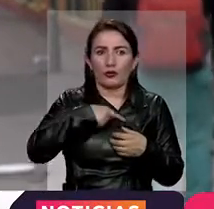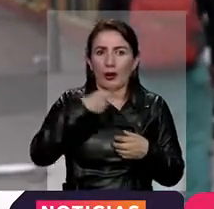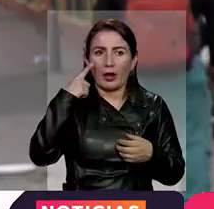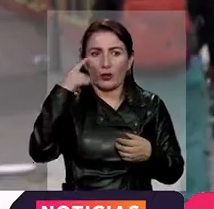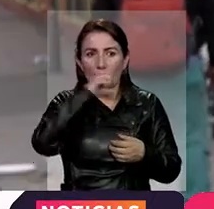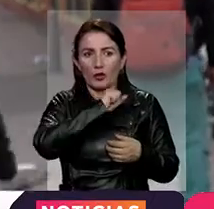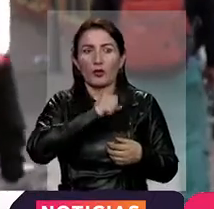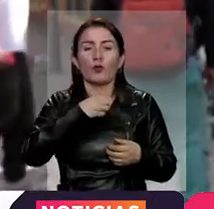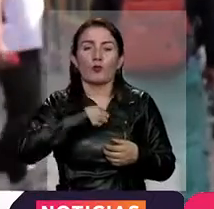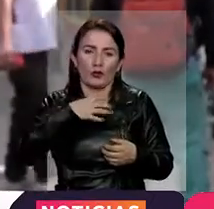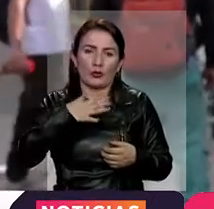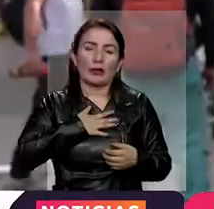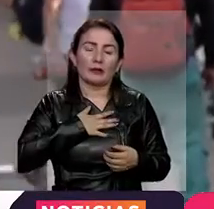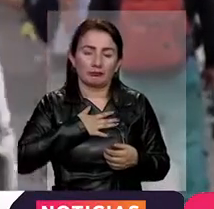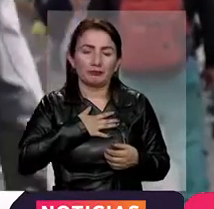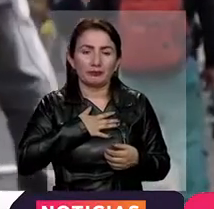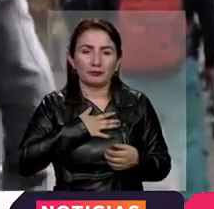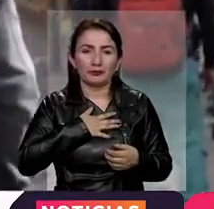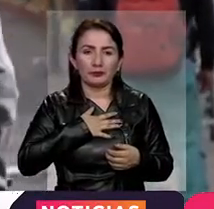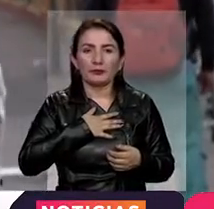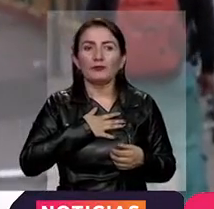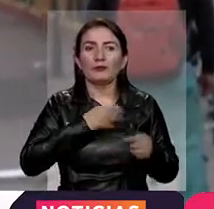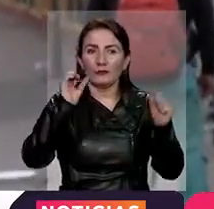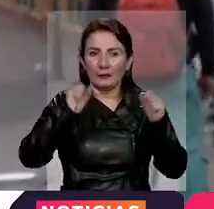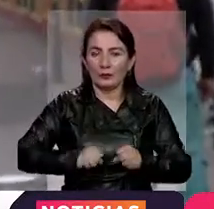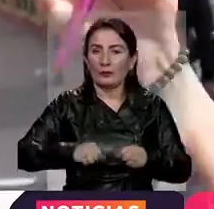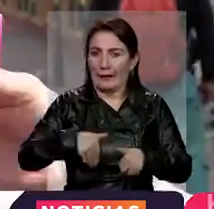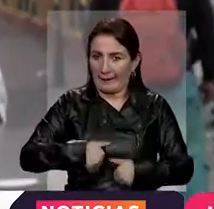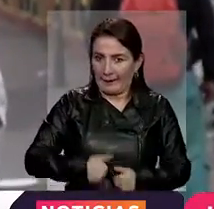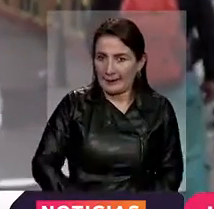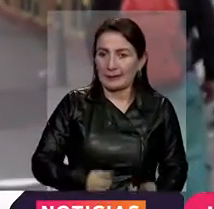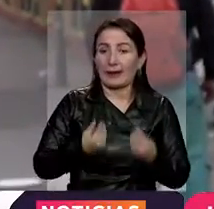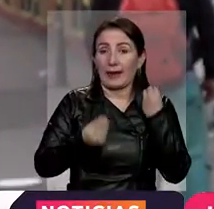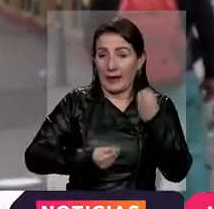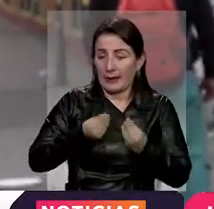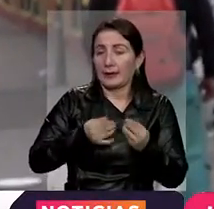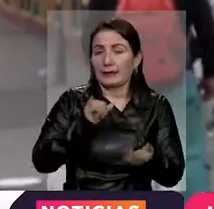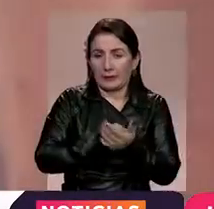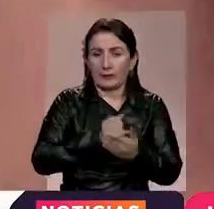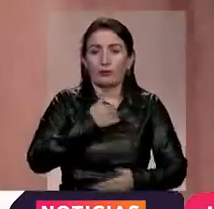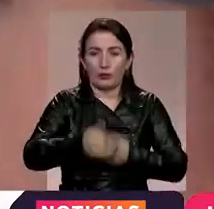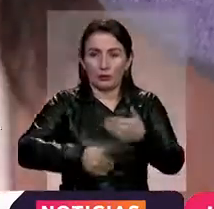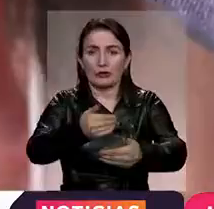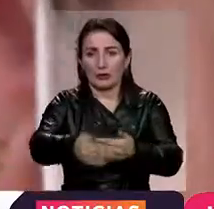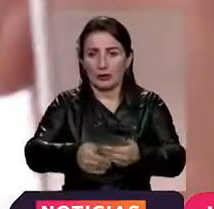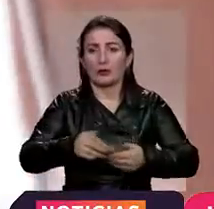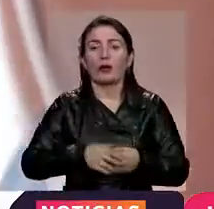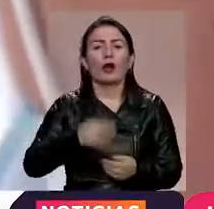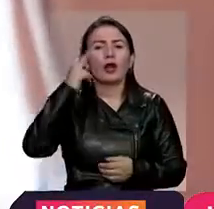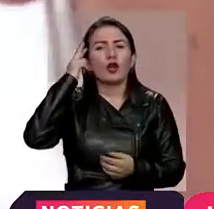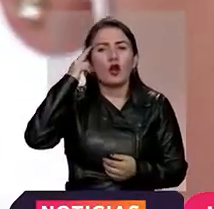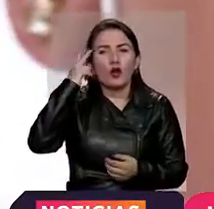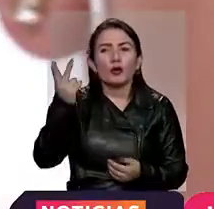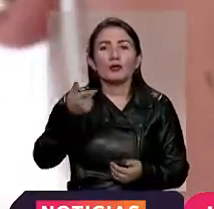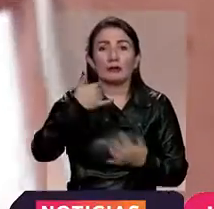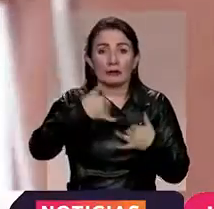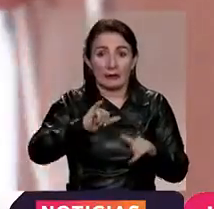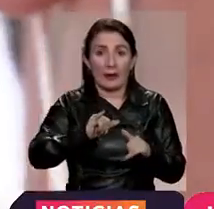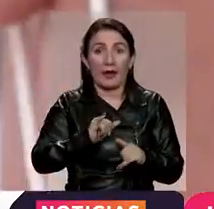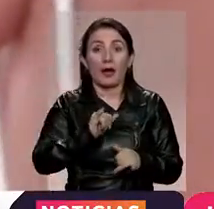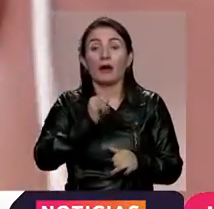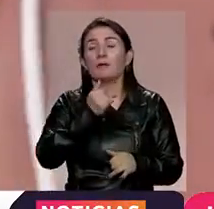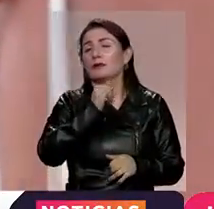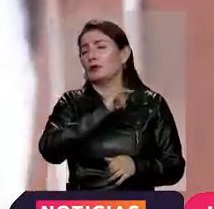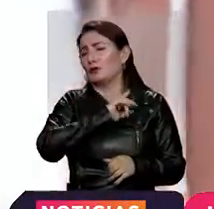la oportunidad, uno se tiene que cansar, ¿no? Ahí va todo el proceso. Hoy, resocializado tras su paso por más de